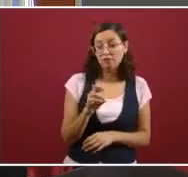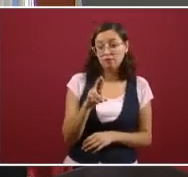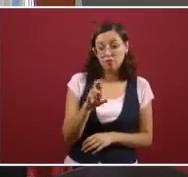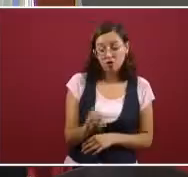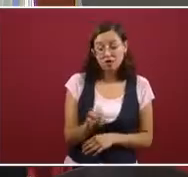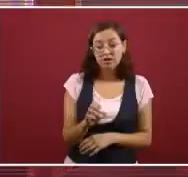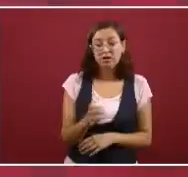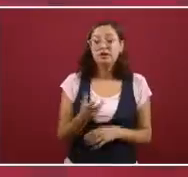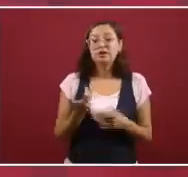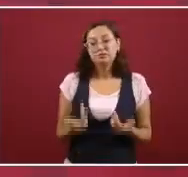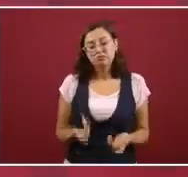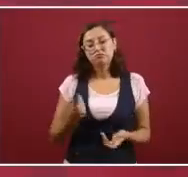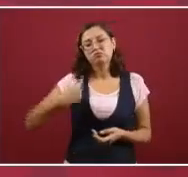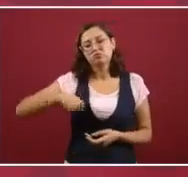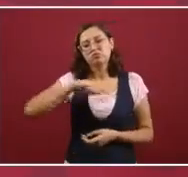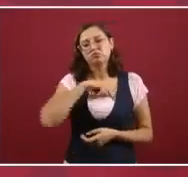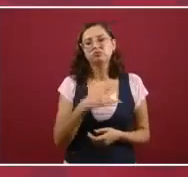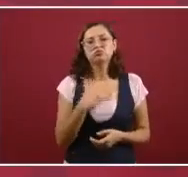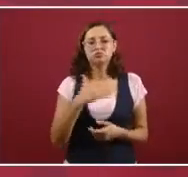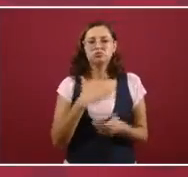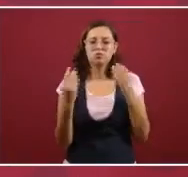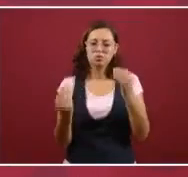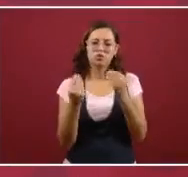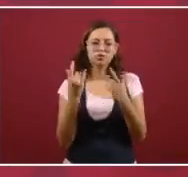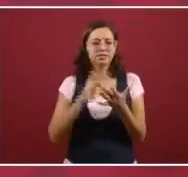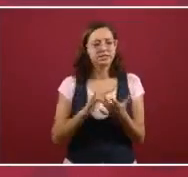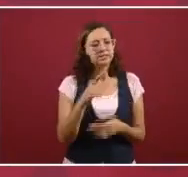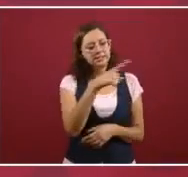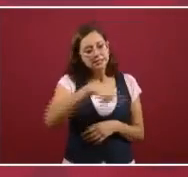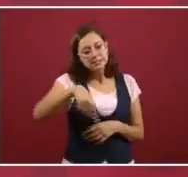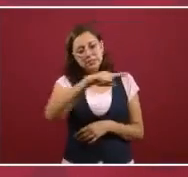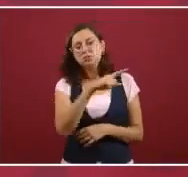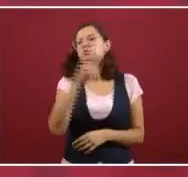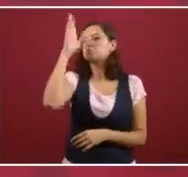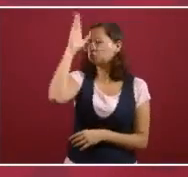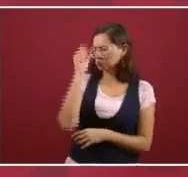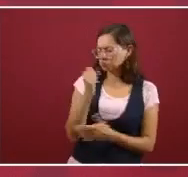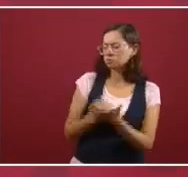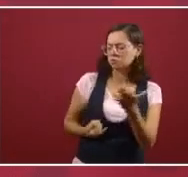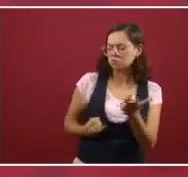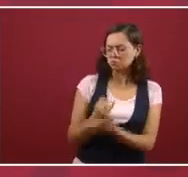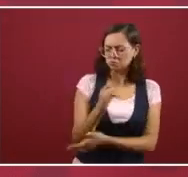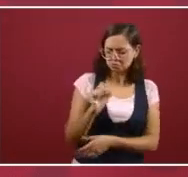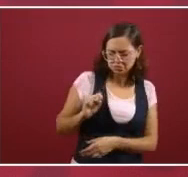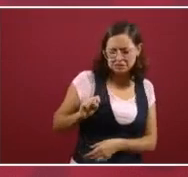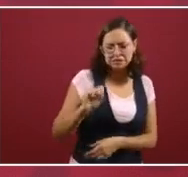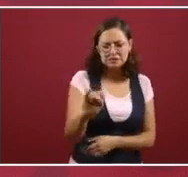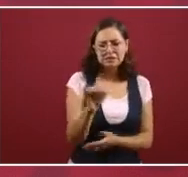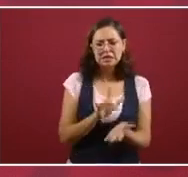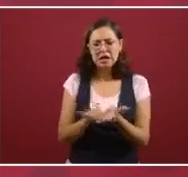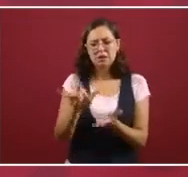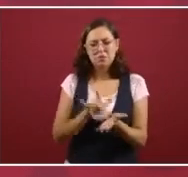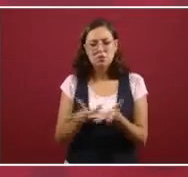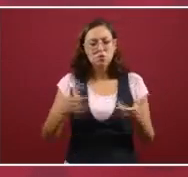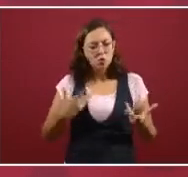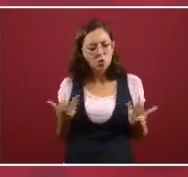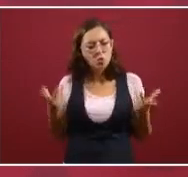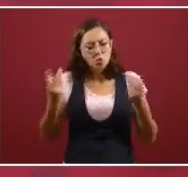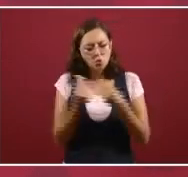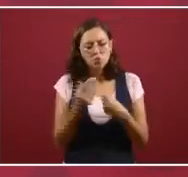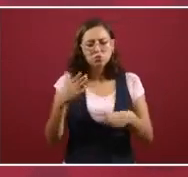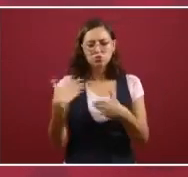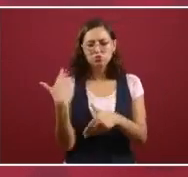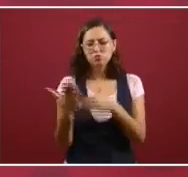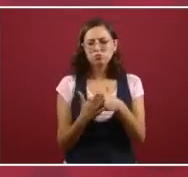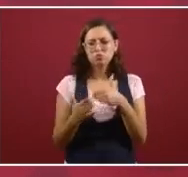eso les estamos muy agradecidos de que hayan suscrito esta iniciativa, de que se sumen a esta iniciativa y de que juntos estemos trabajando